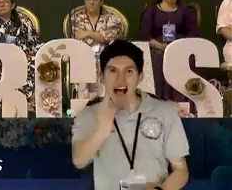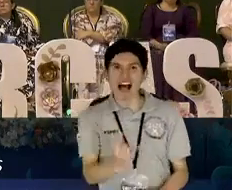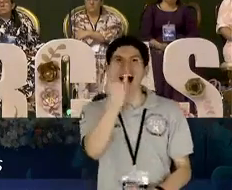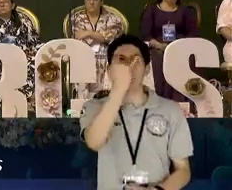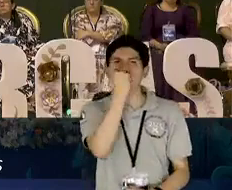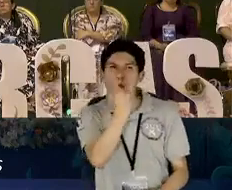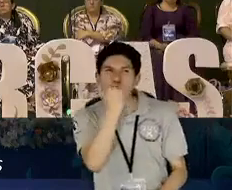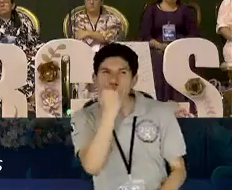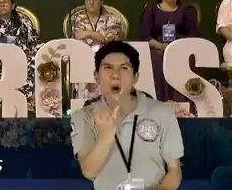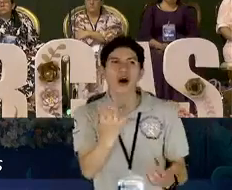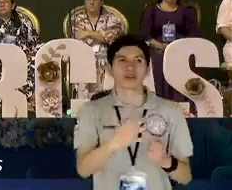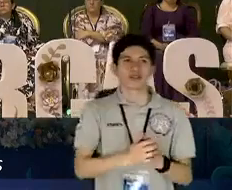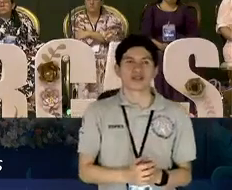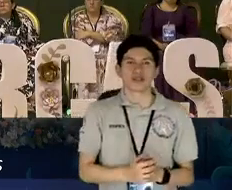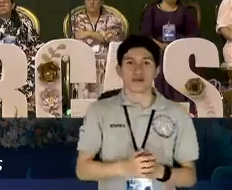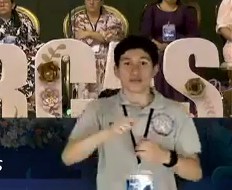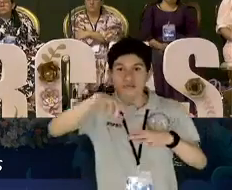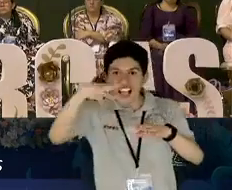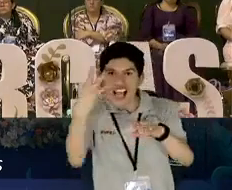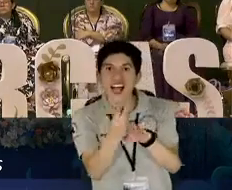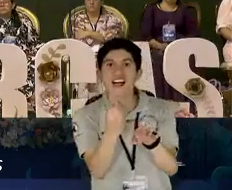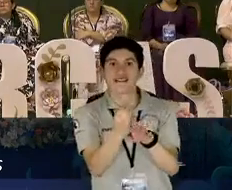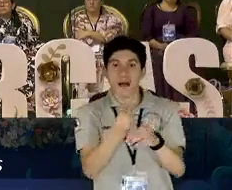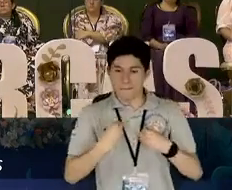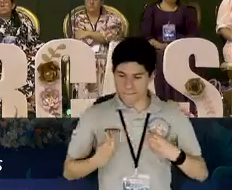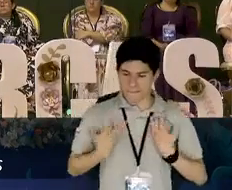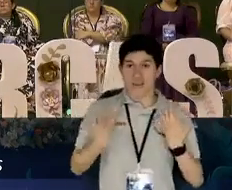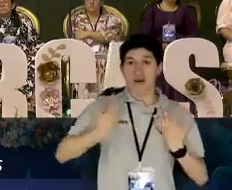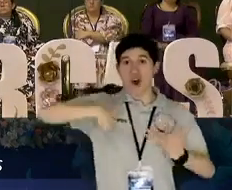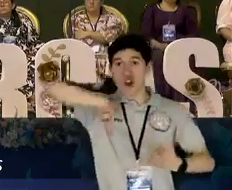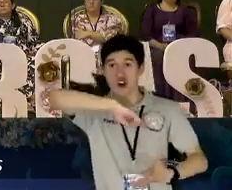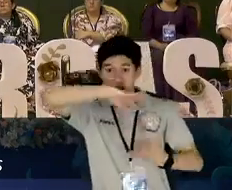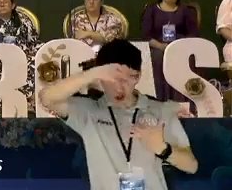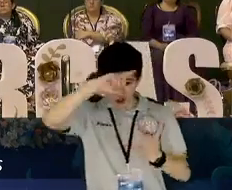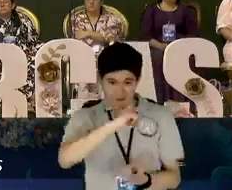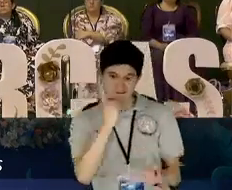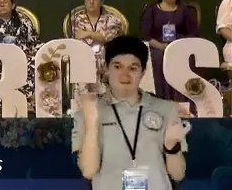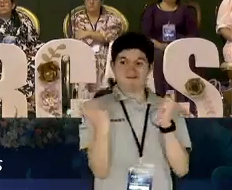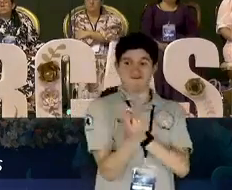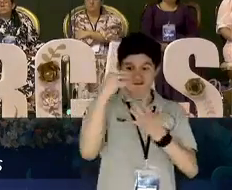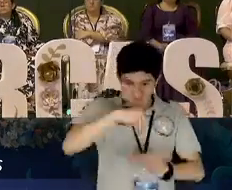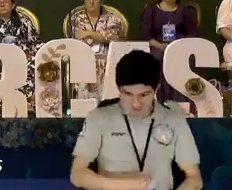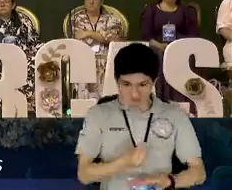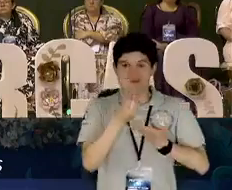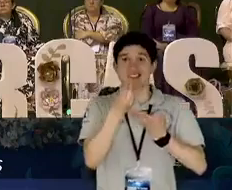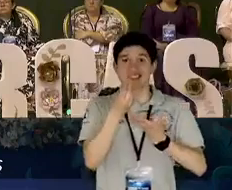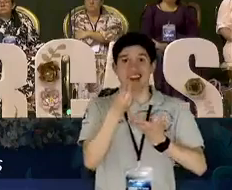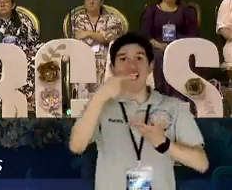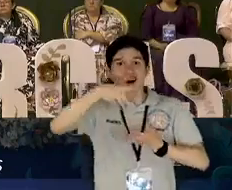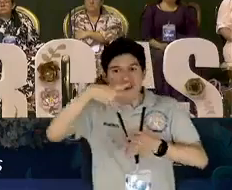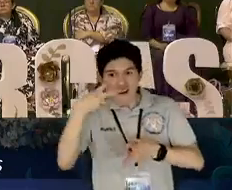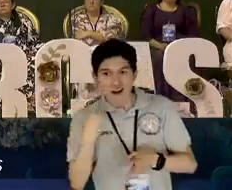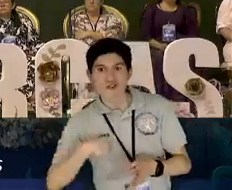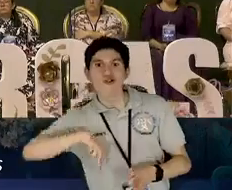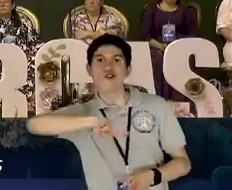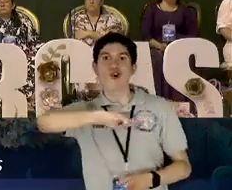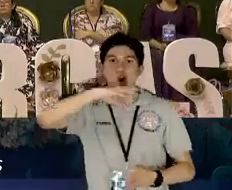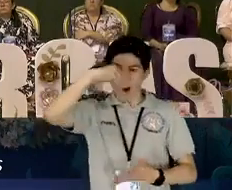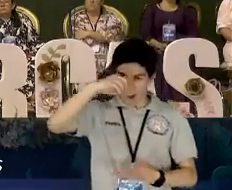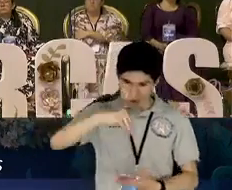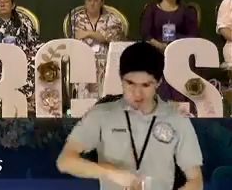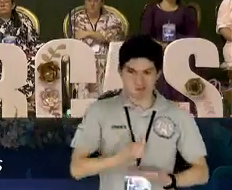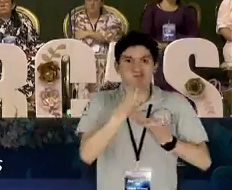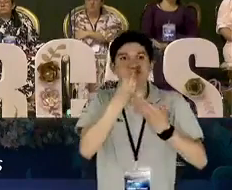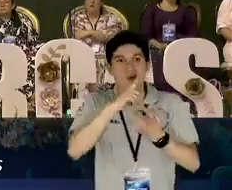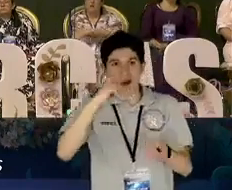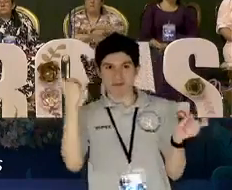como organismo vivo? Nos renovamos. Oiga, yo lo vuelvo a repetir. Nos renovamos, gloria